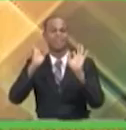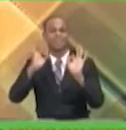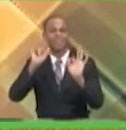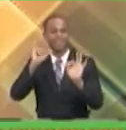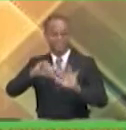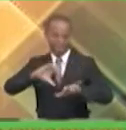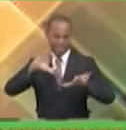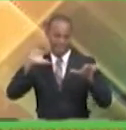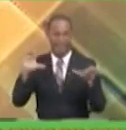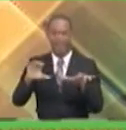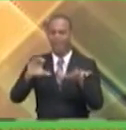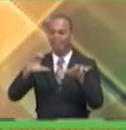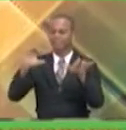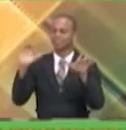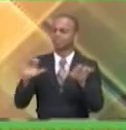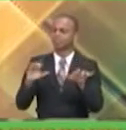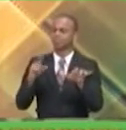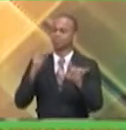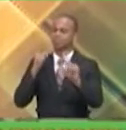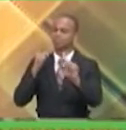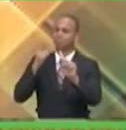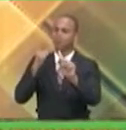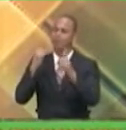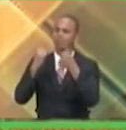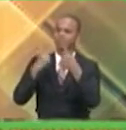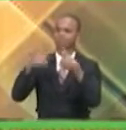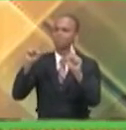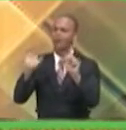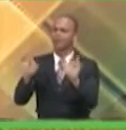todo obra para bien,